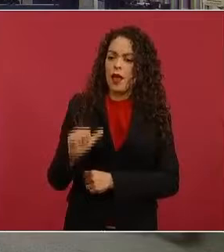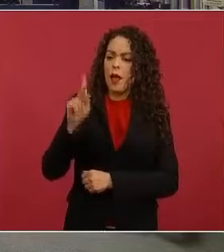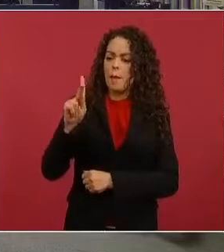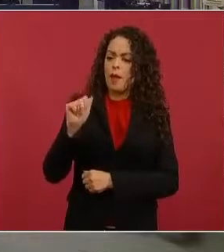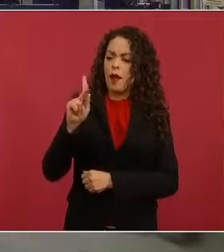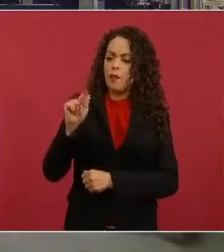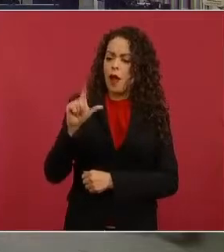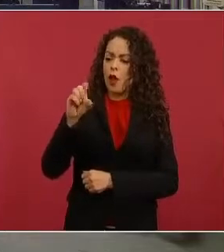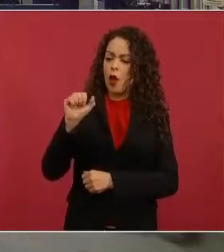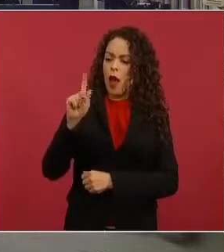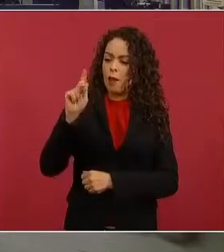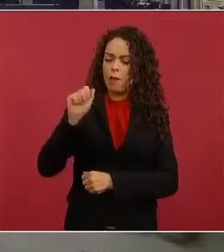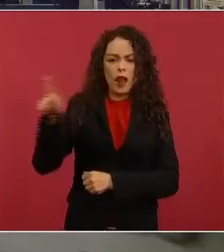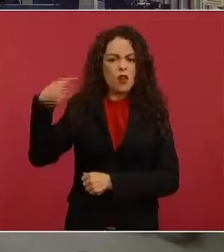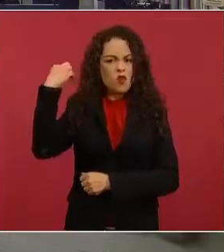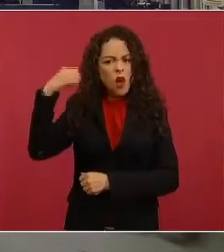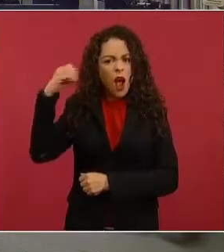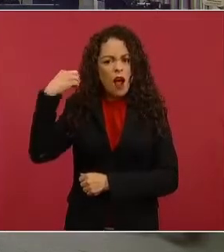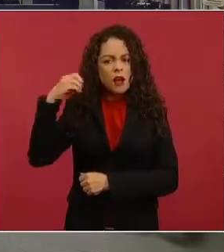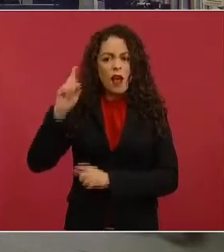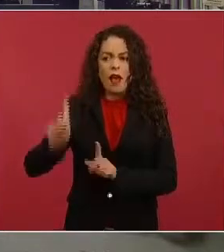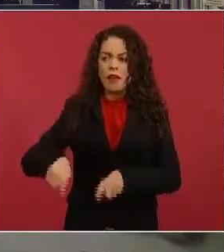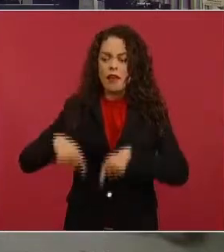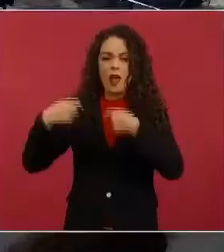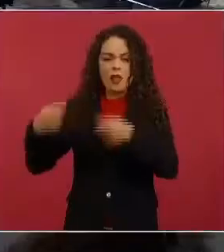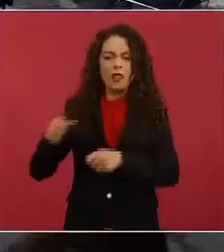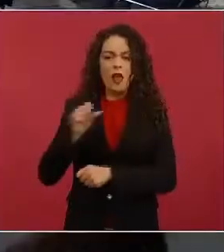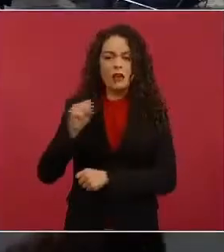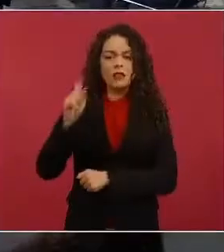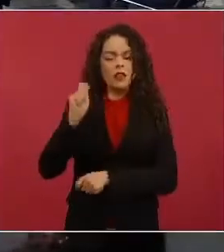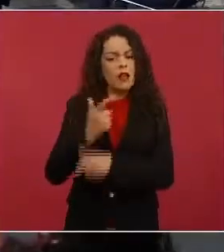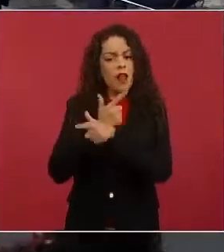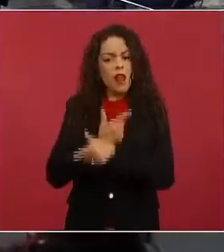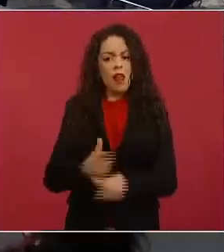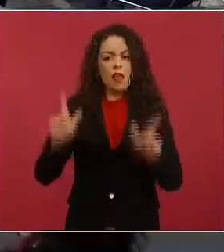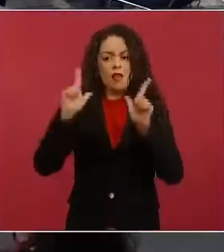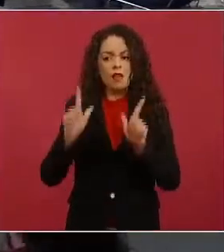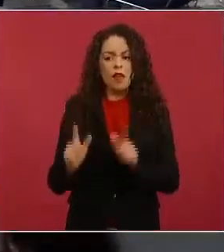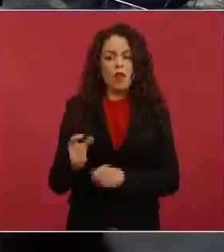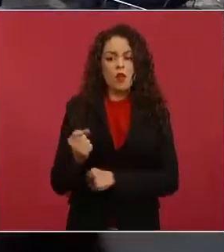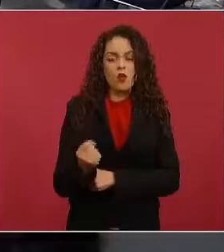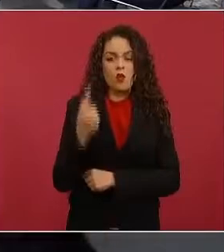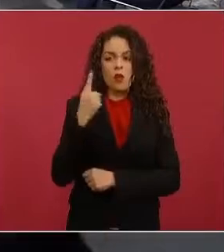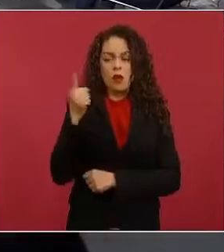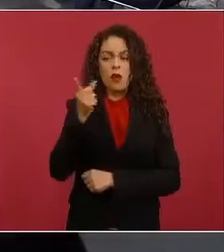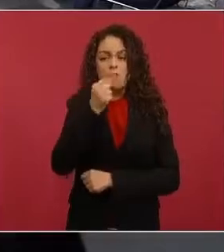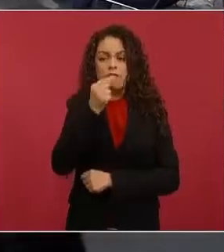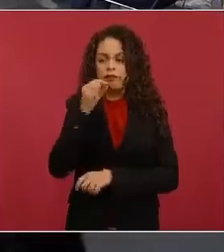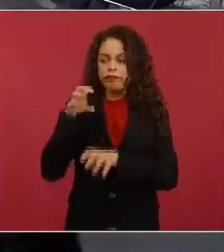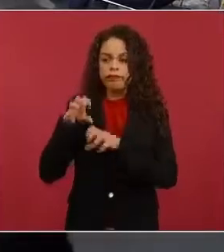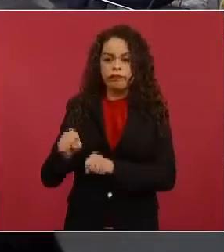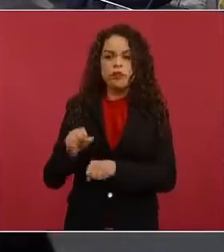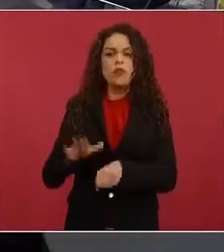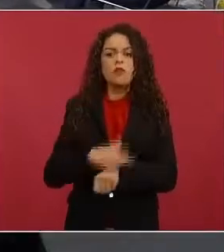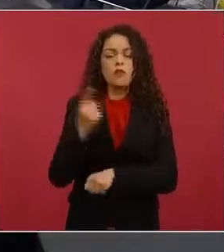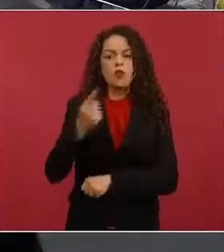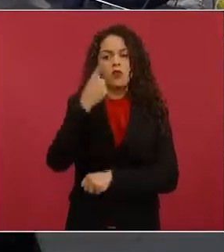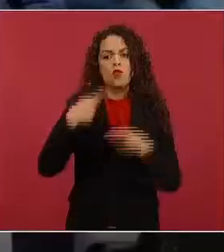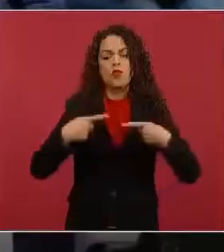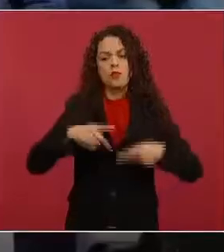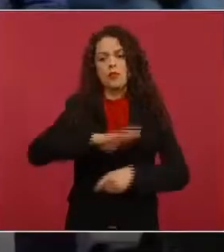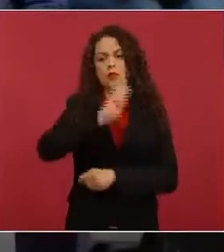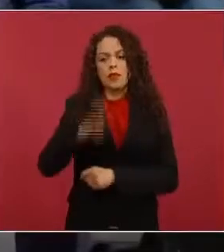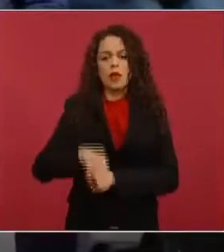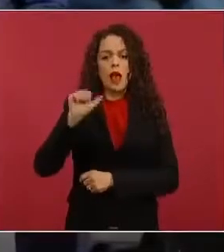Oaxaca, otorgaron el fallo absolutorio con el que quedó en libertad el único policía imputado por el asesinato de